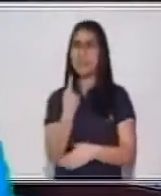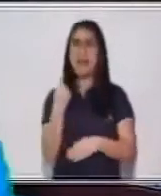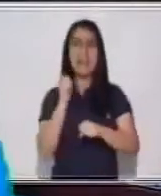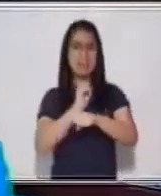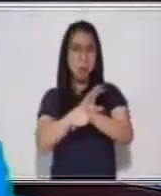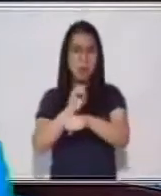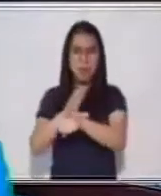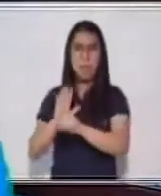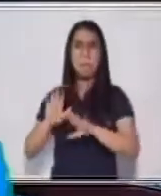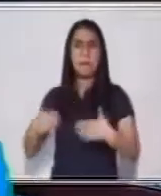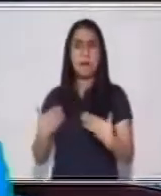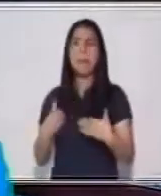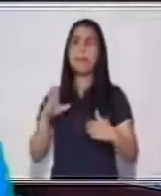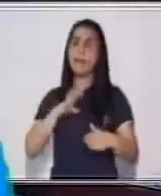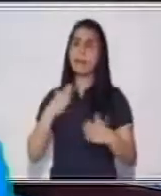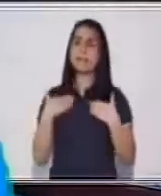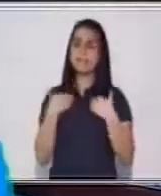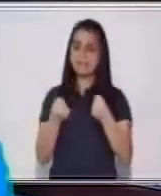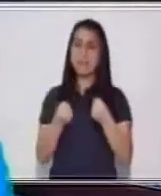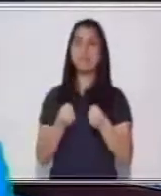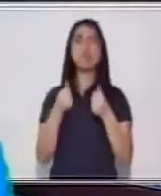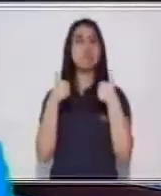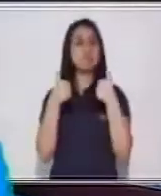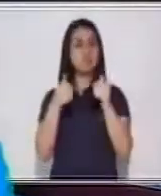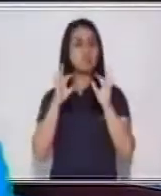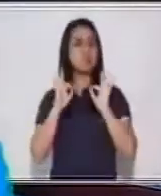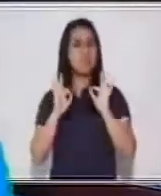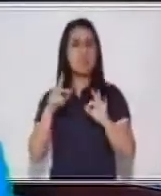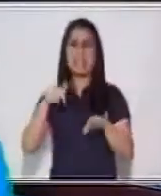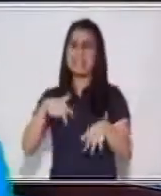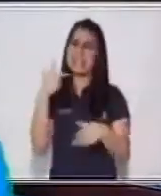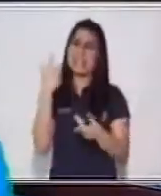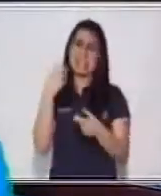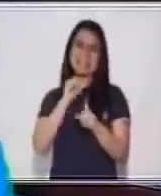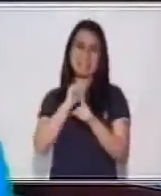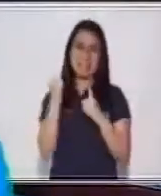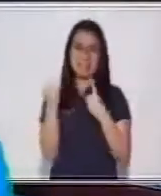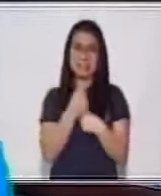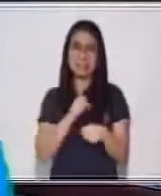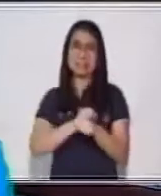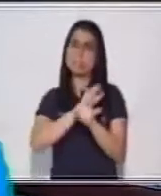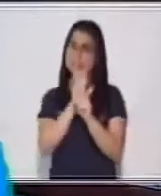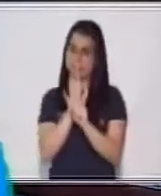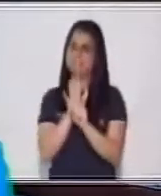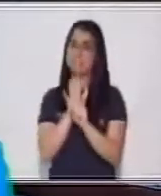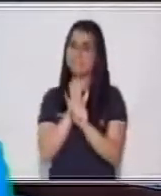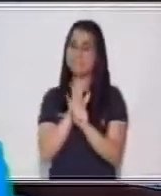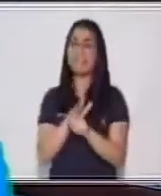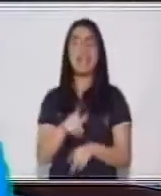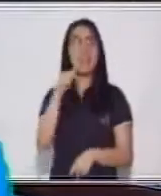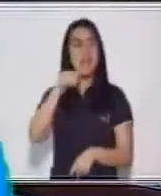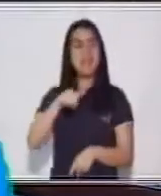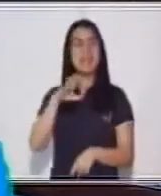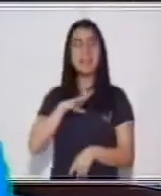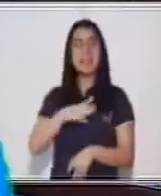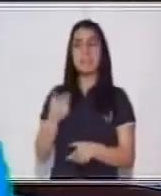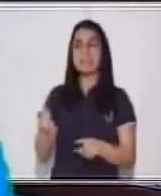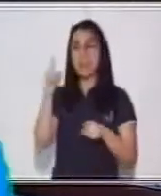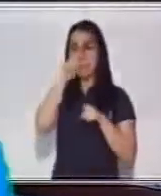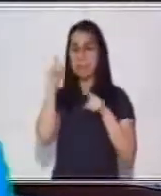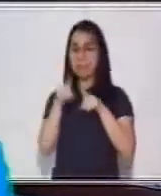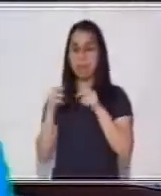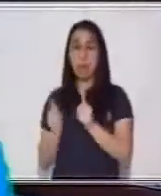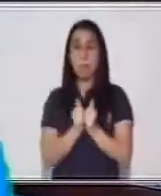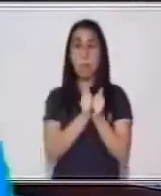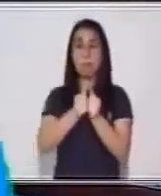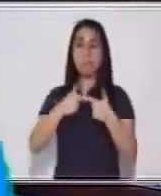para conservar la buena salud en este momento de pandemia. Y hoy tenemos la grata participación en